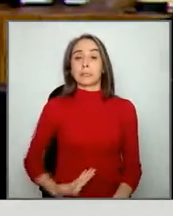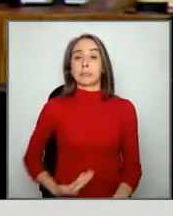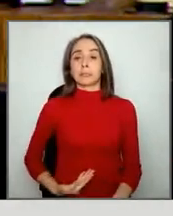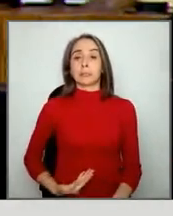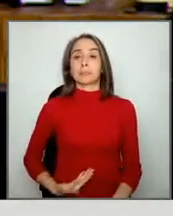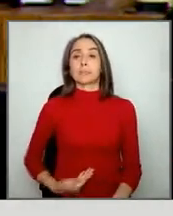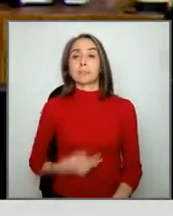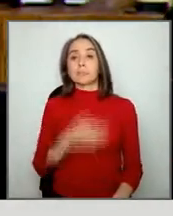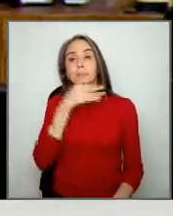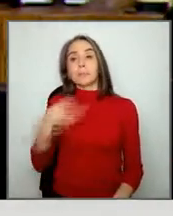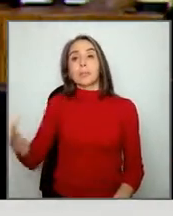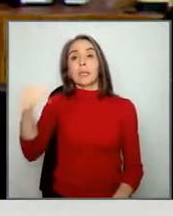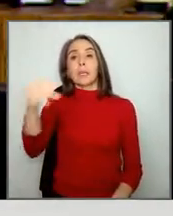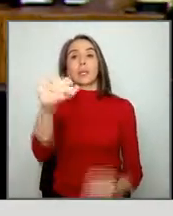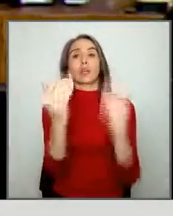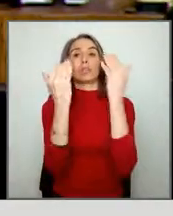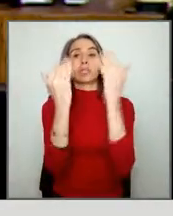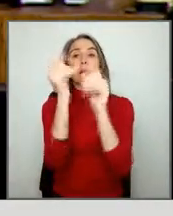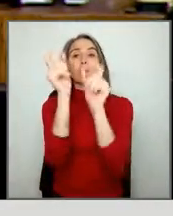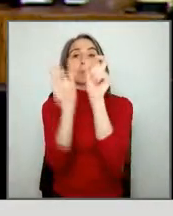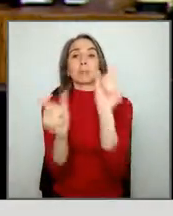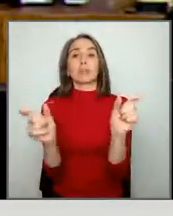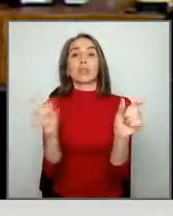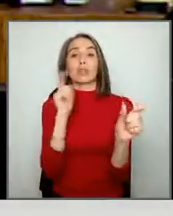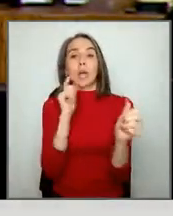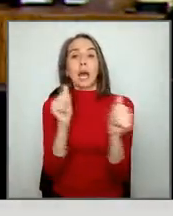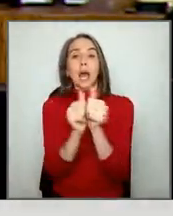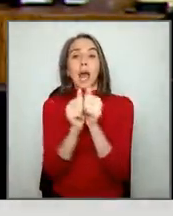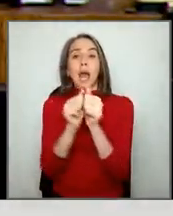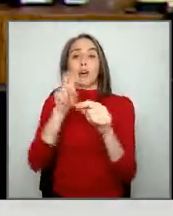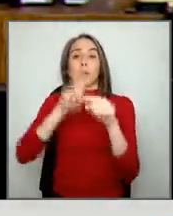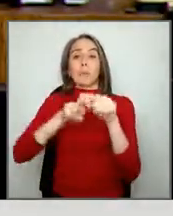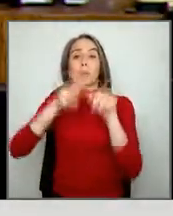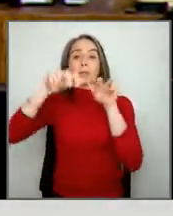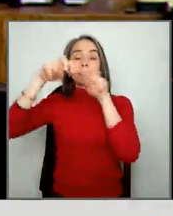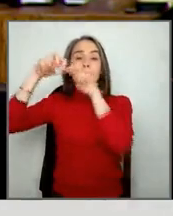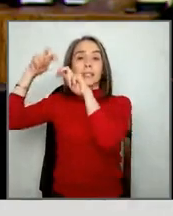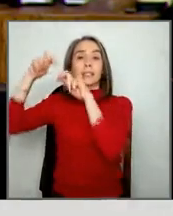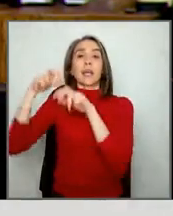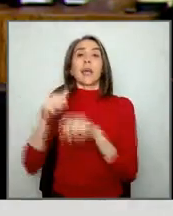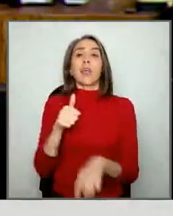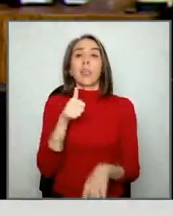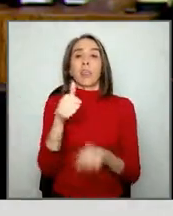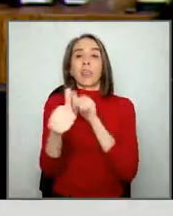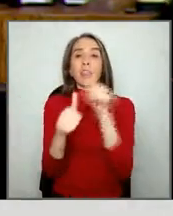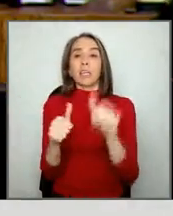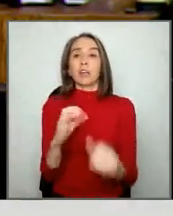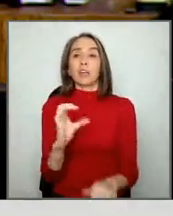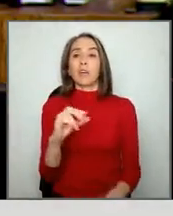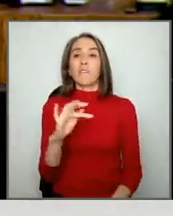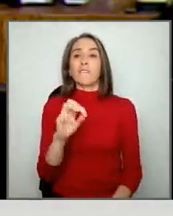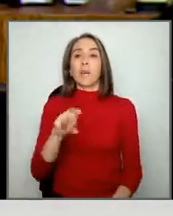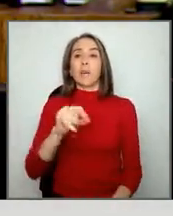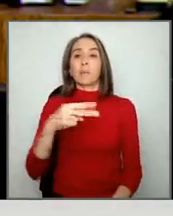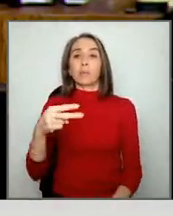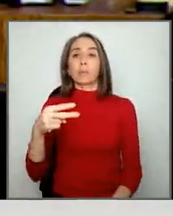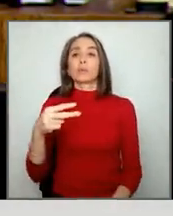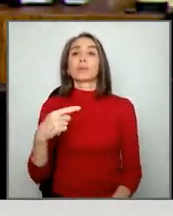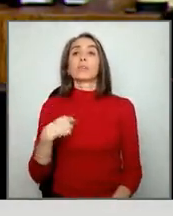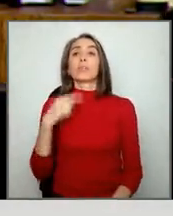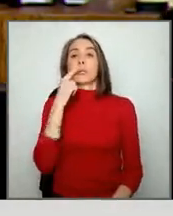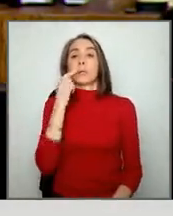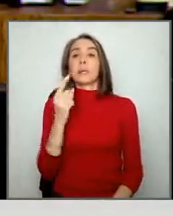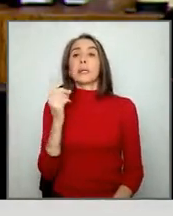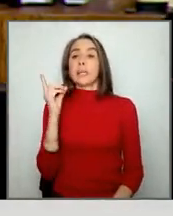saludar a quienes nos acompañan en las tribunas los dirigentes la confemuch en particular a micoterráneo Arturo escares